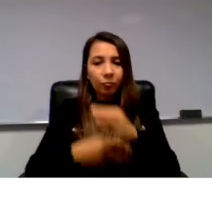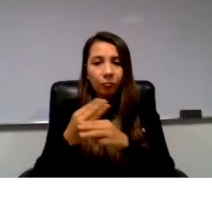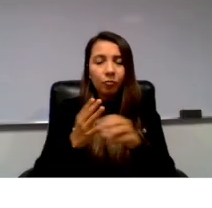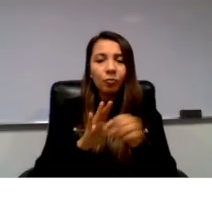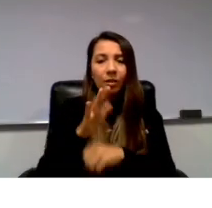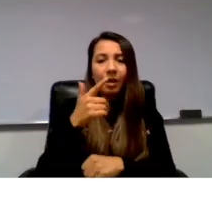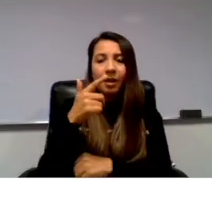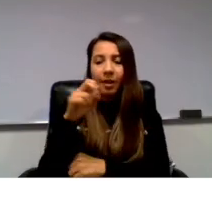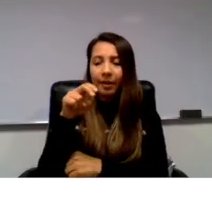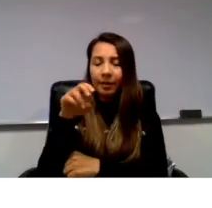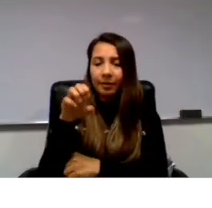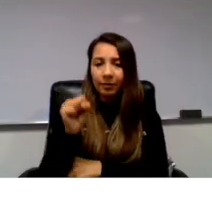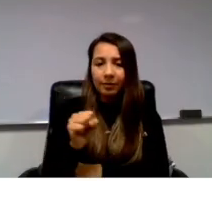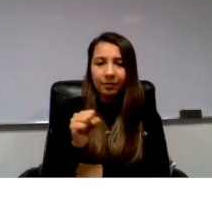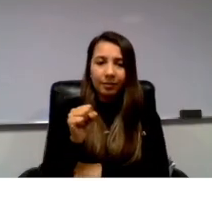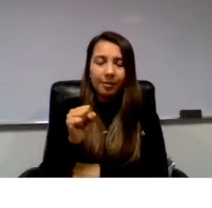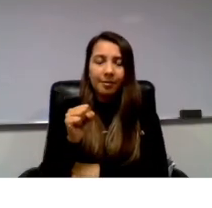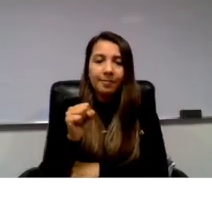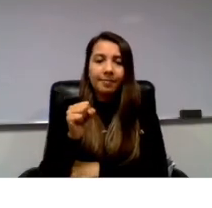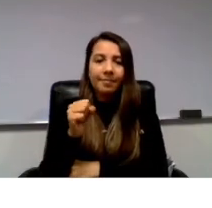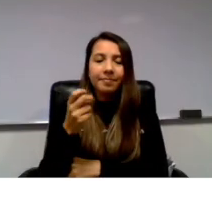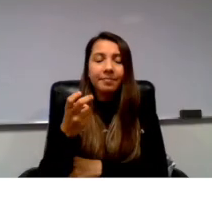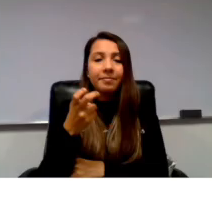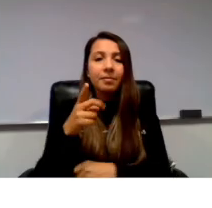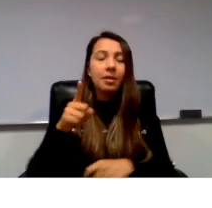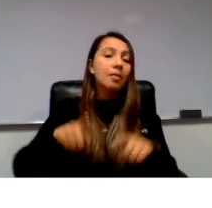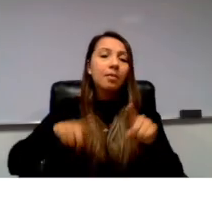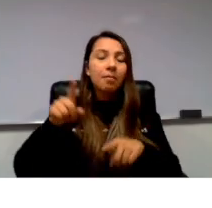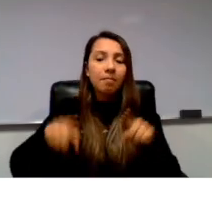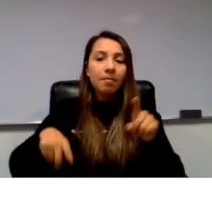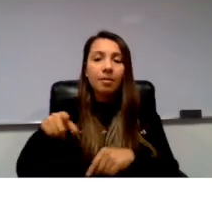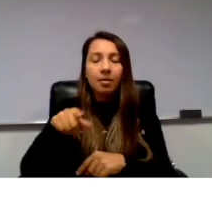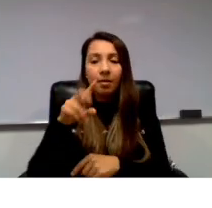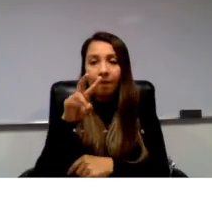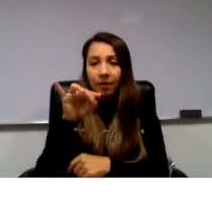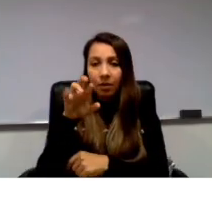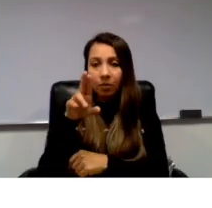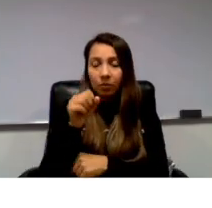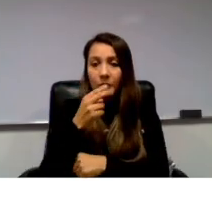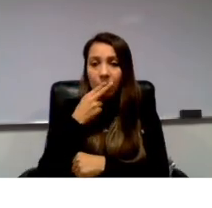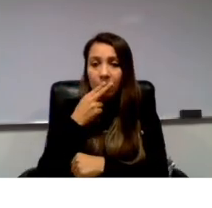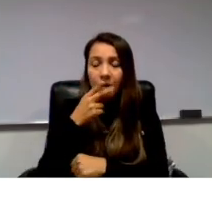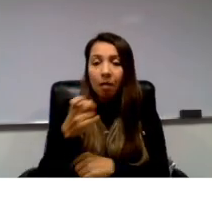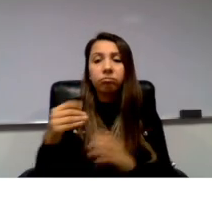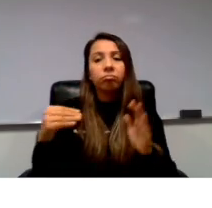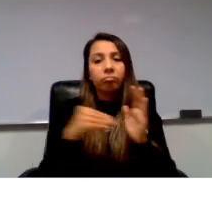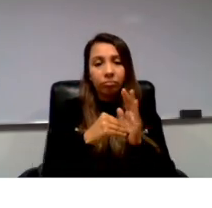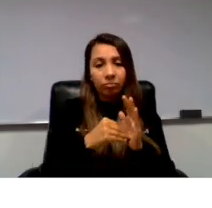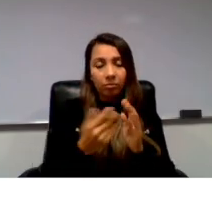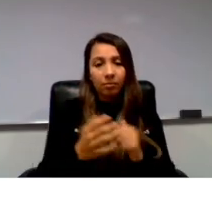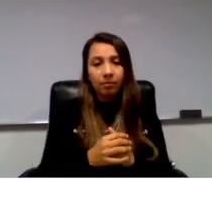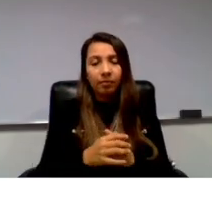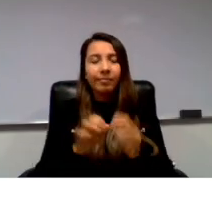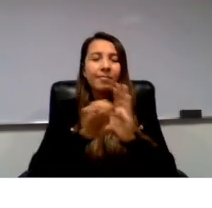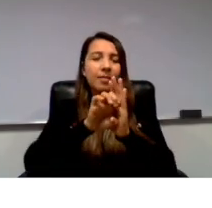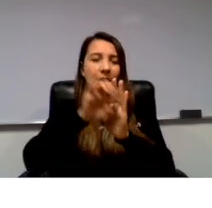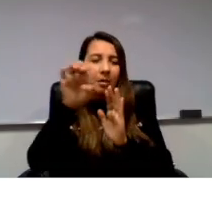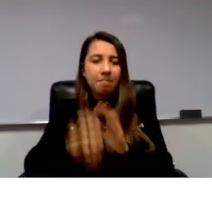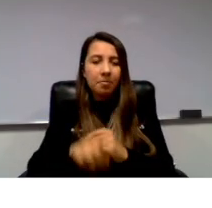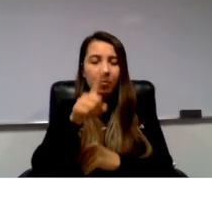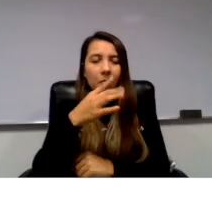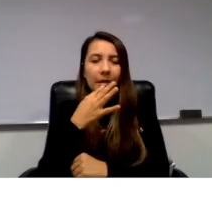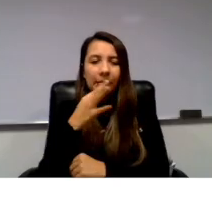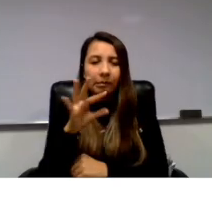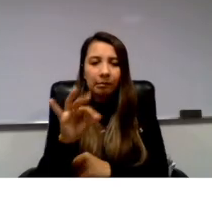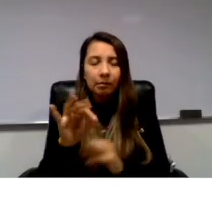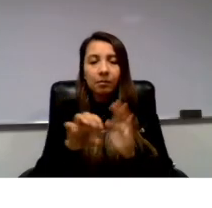usas? Pues ahí sí depende, si usas ciertos genes que usan los virus, pues los incluyes, ¿no? Por ejemplo, un ejemplo